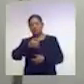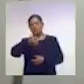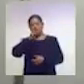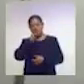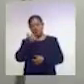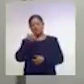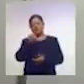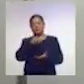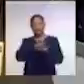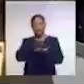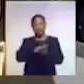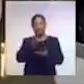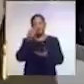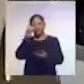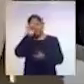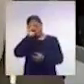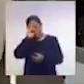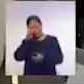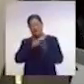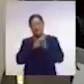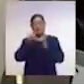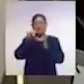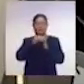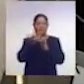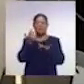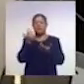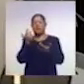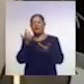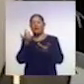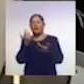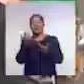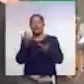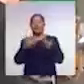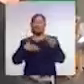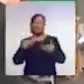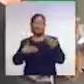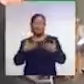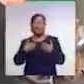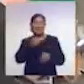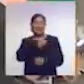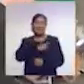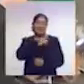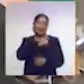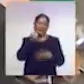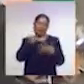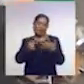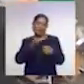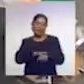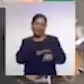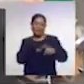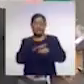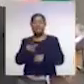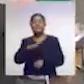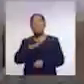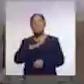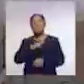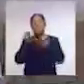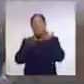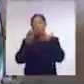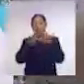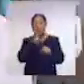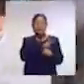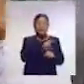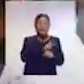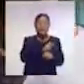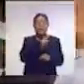confección, consultoría, departamental, entretenimiento, salud, entre otros, y ofertaron vacantes para buscadores con estudios desde primaria hasta